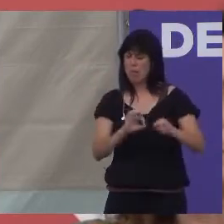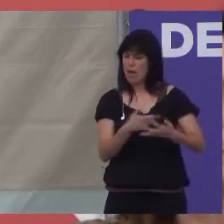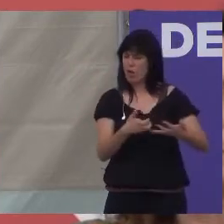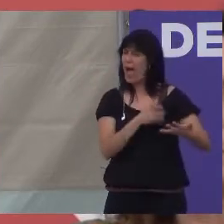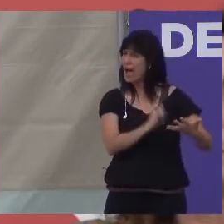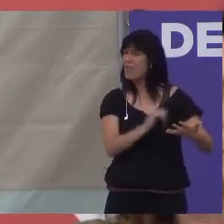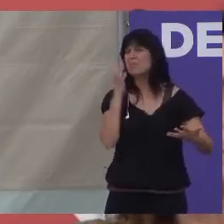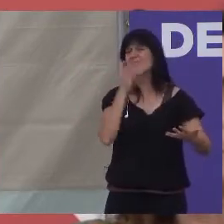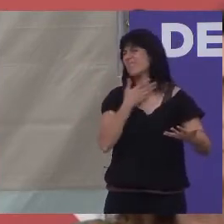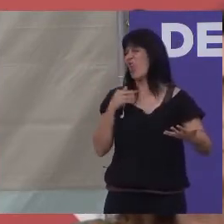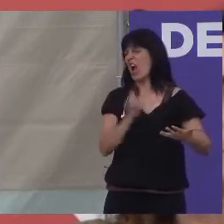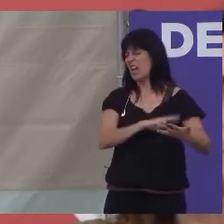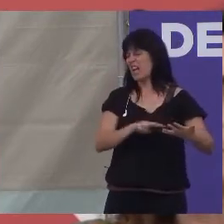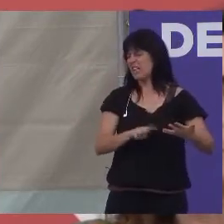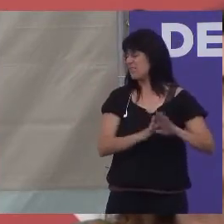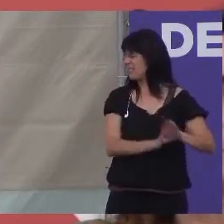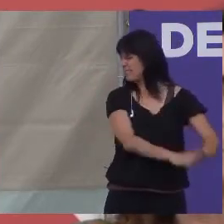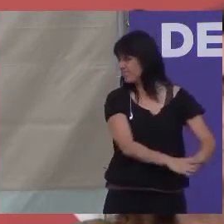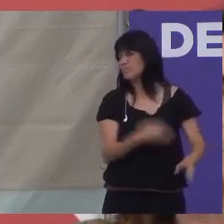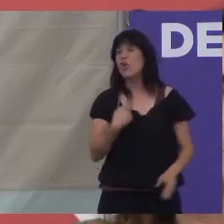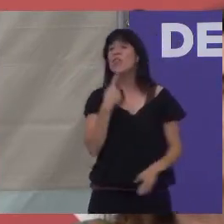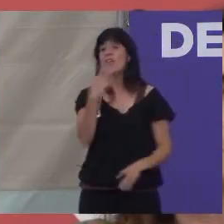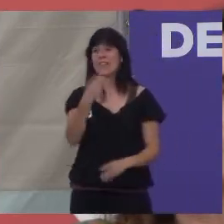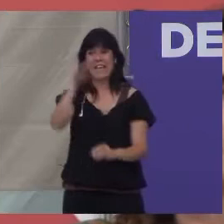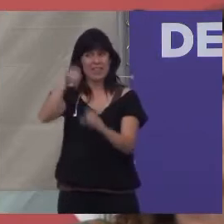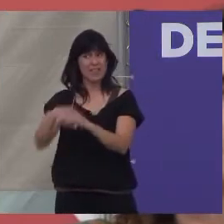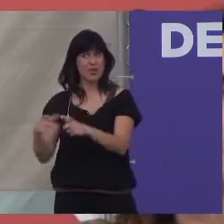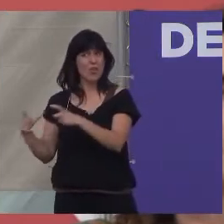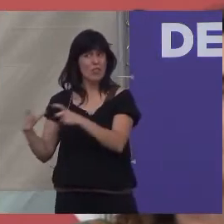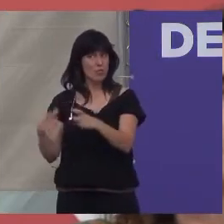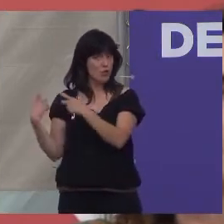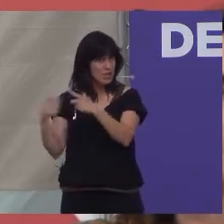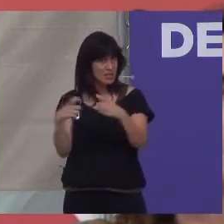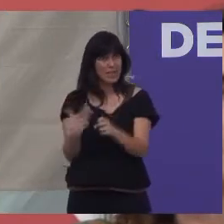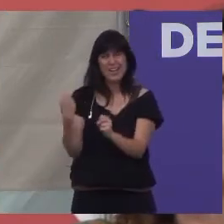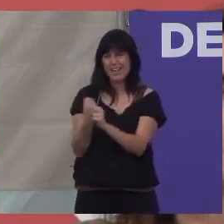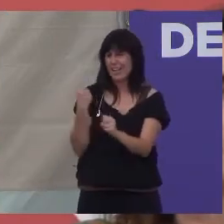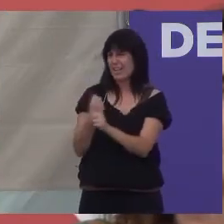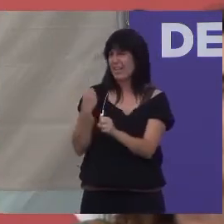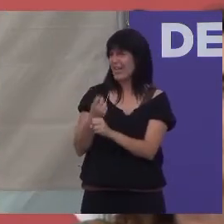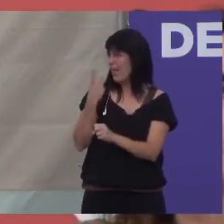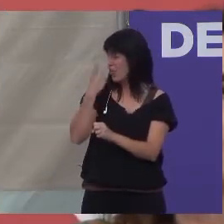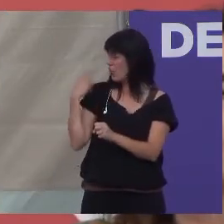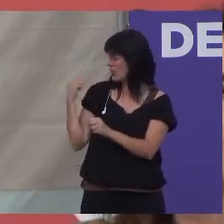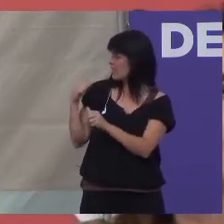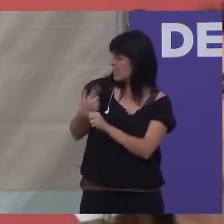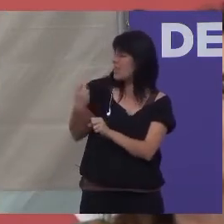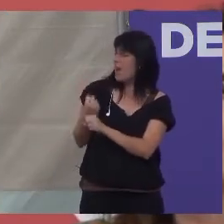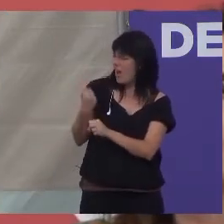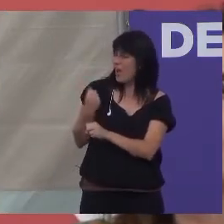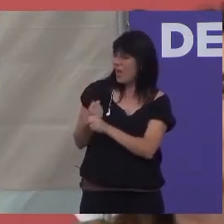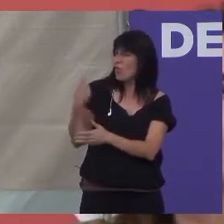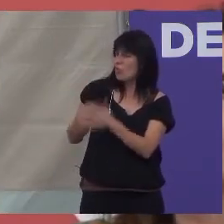discurso. Os voy a decir que desde los círculos sectoriales se ha trabajado duramente a lo largo de los últimos 2 años, que hay